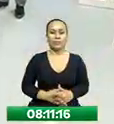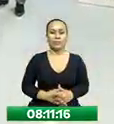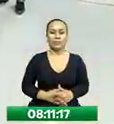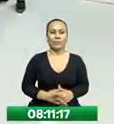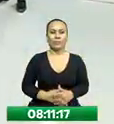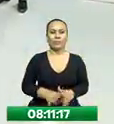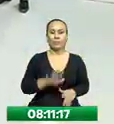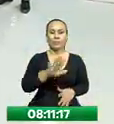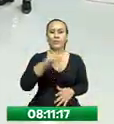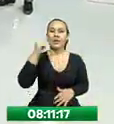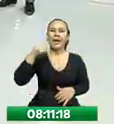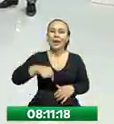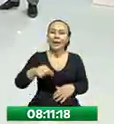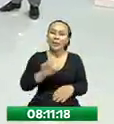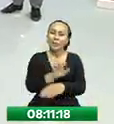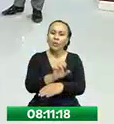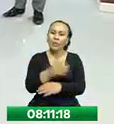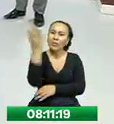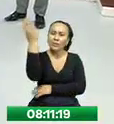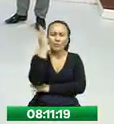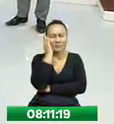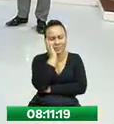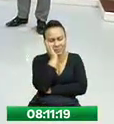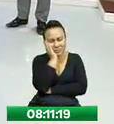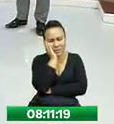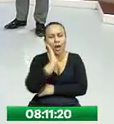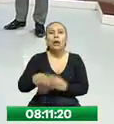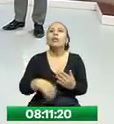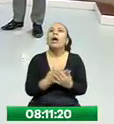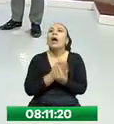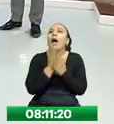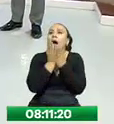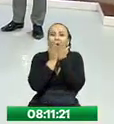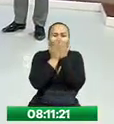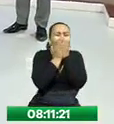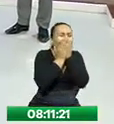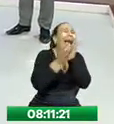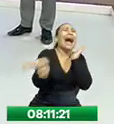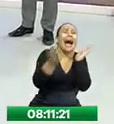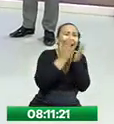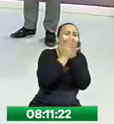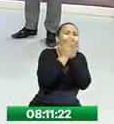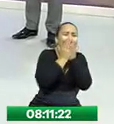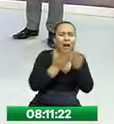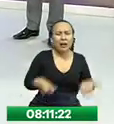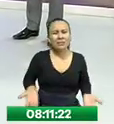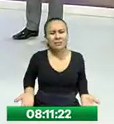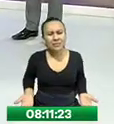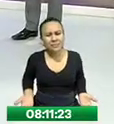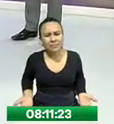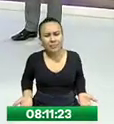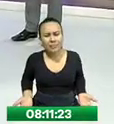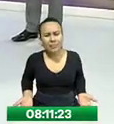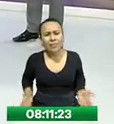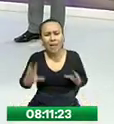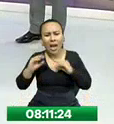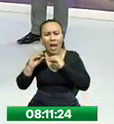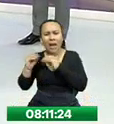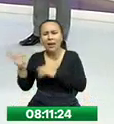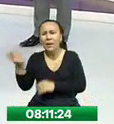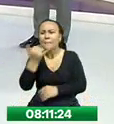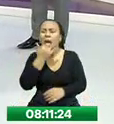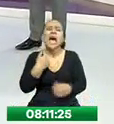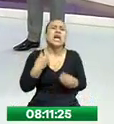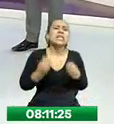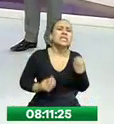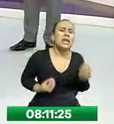Oye, esto solo sucede aquí en este país. Exacto. Y todo el mundo se queda muerto de la risa con esta señora, bueno, y el otro señor que habla, que le hicimos